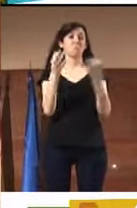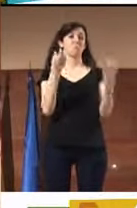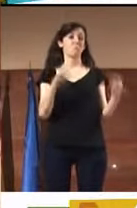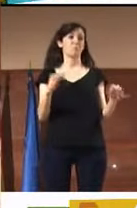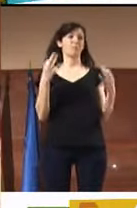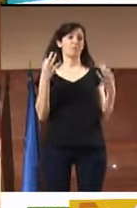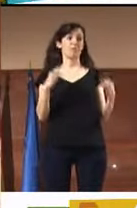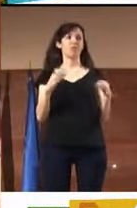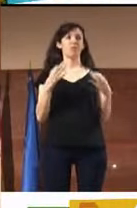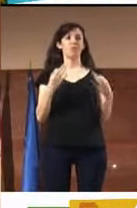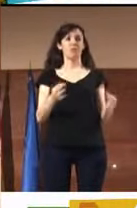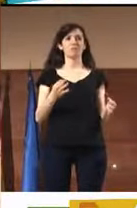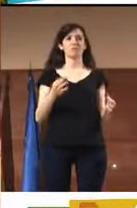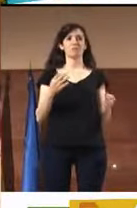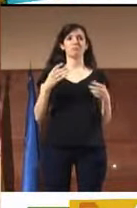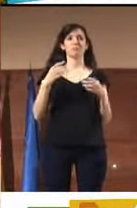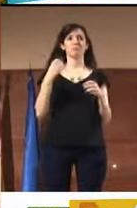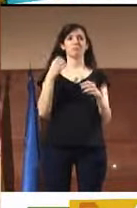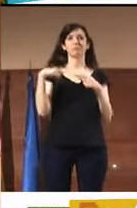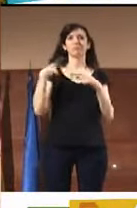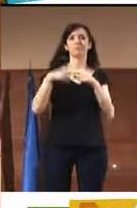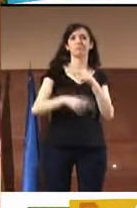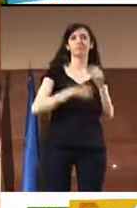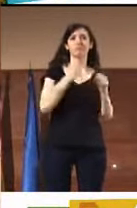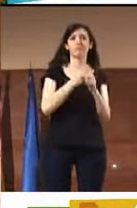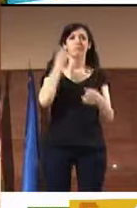del desarrollo de su actividad cotidiana.